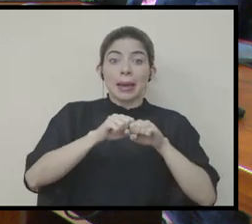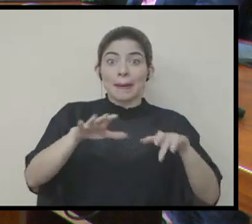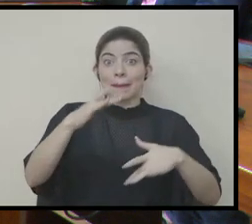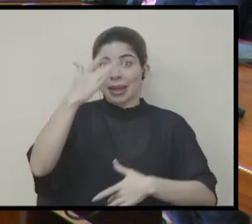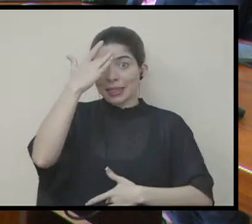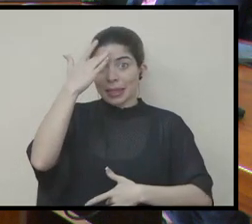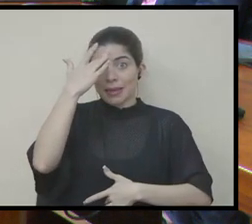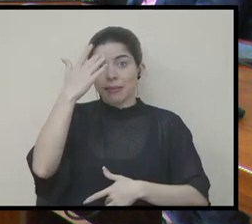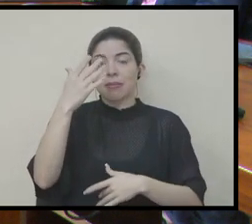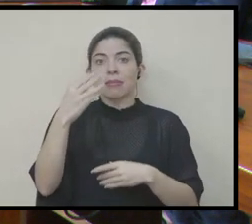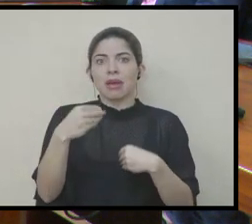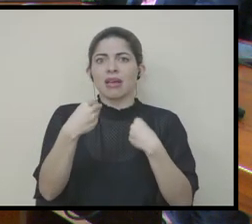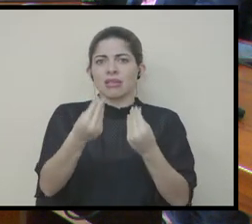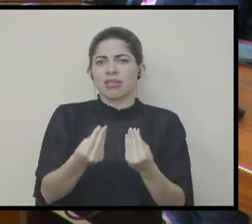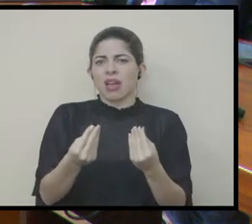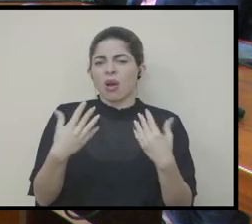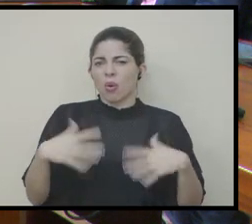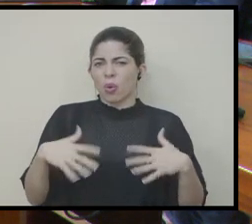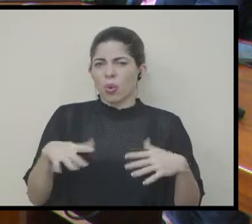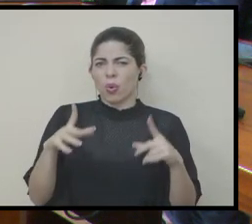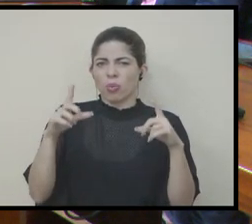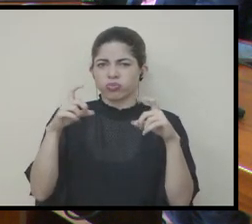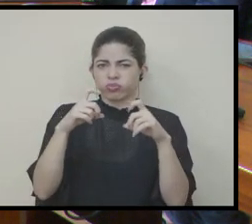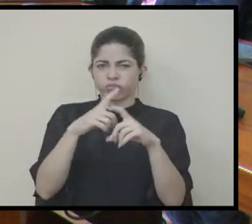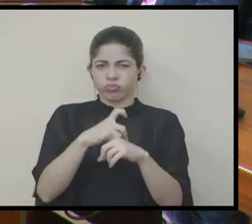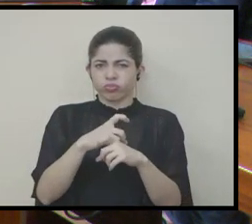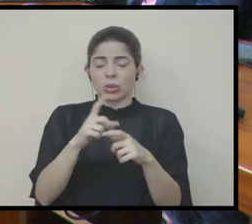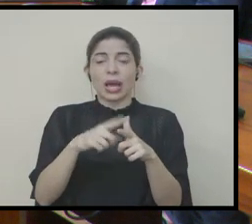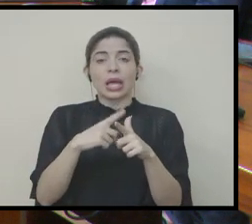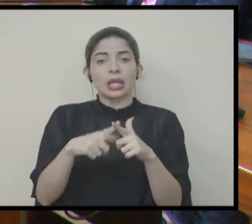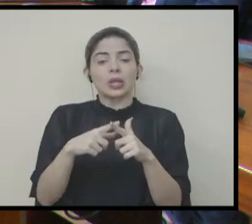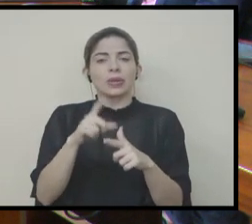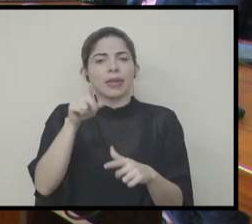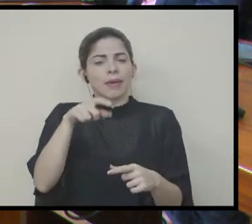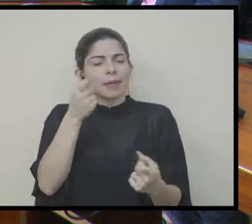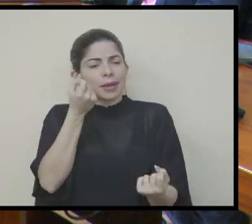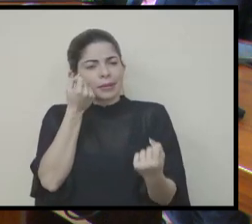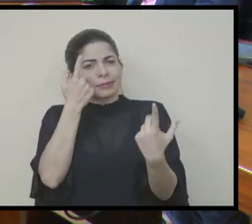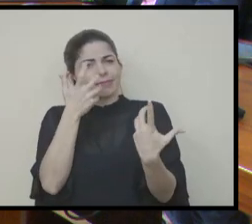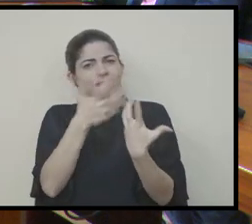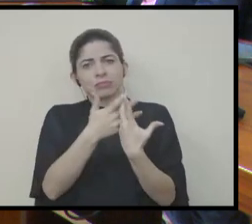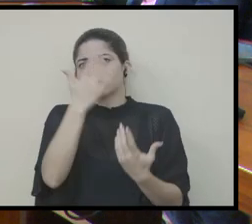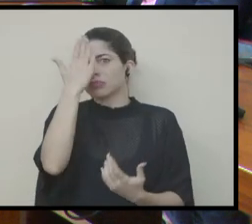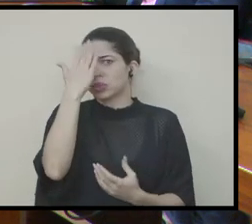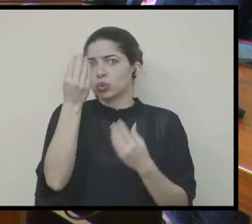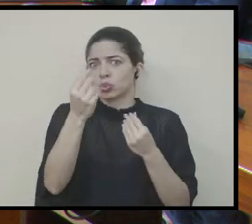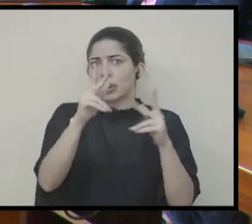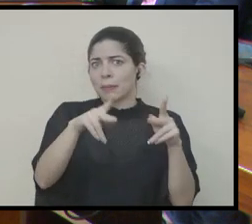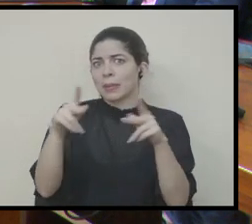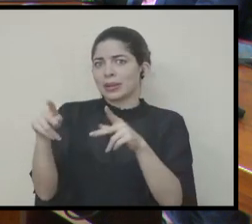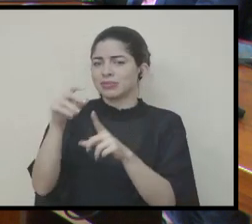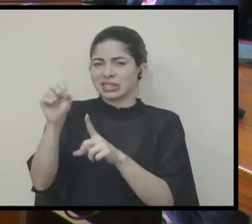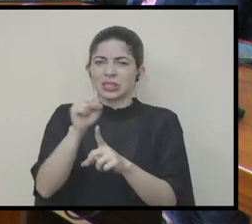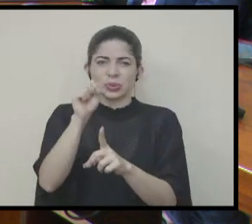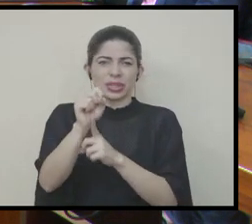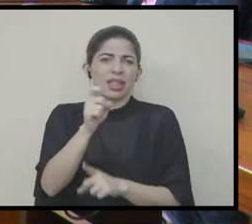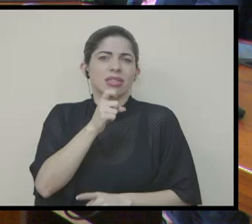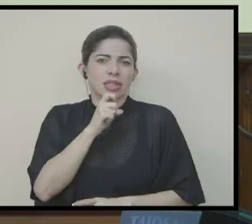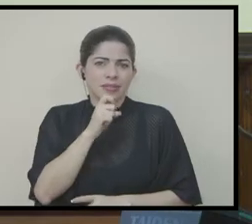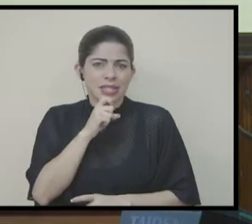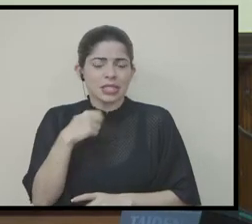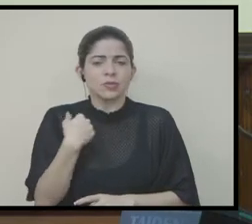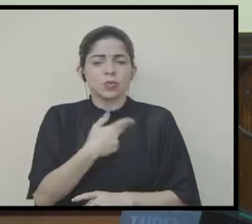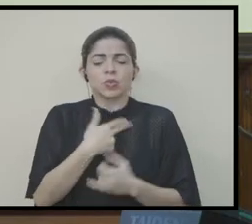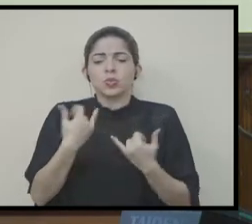ha generado toda esa complicación. Entonces, teniendo mucha empatía, sabiendo que hay muchas personas que están atravesando momentos difíciles,